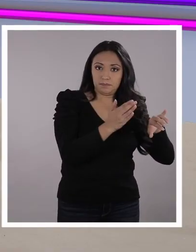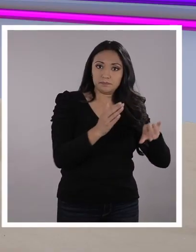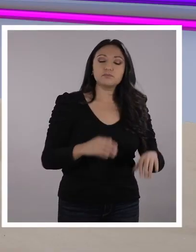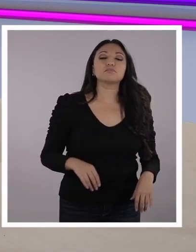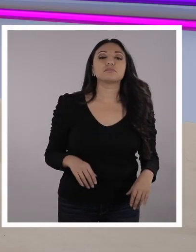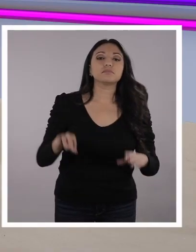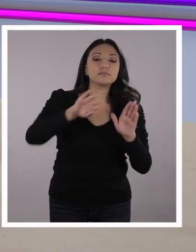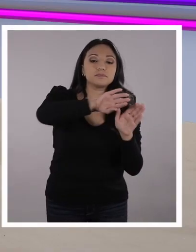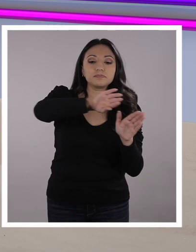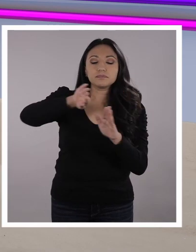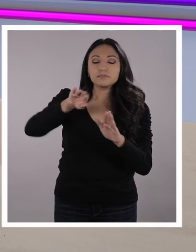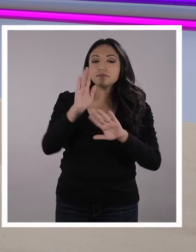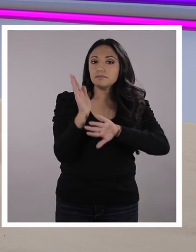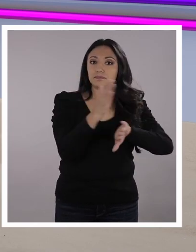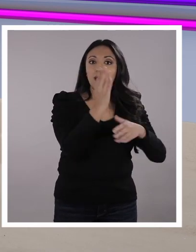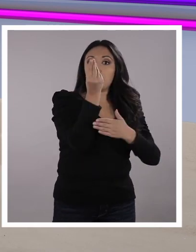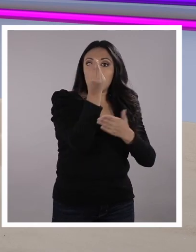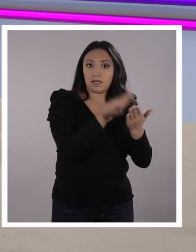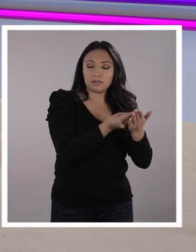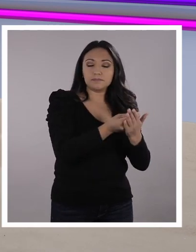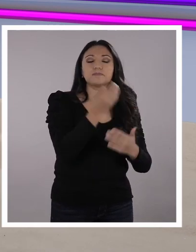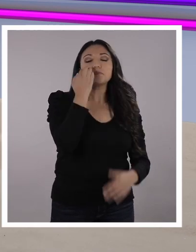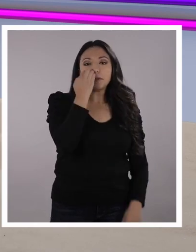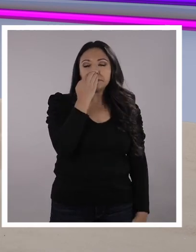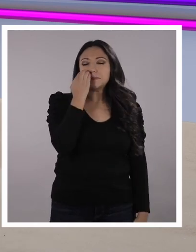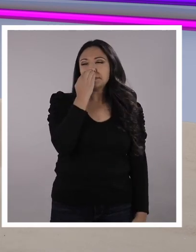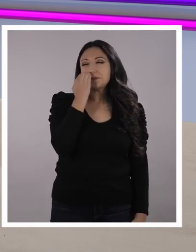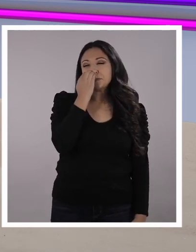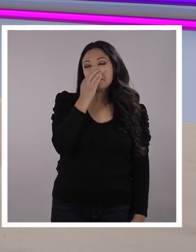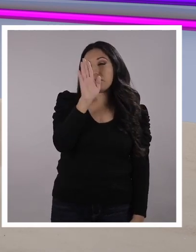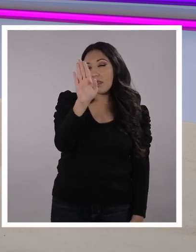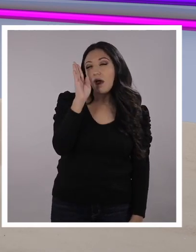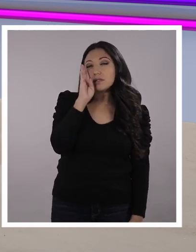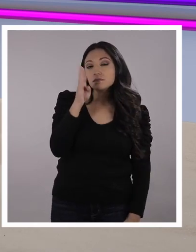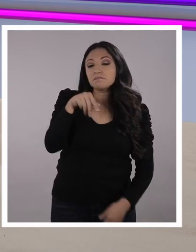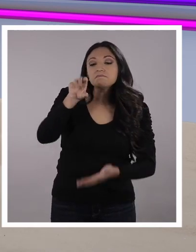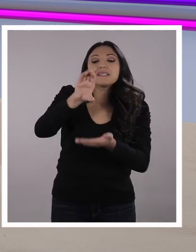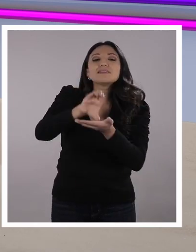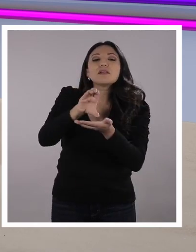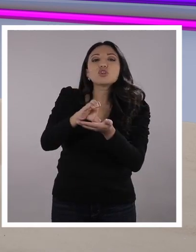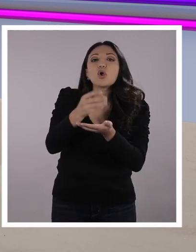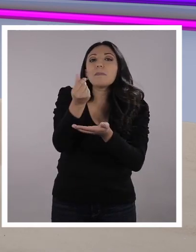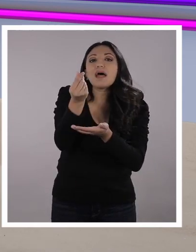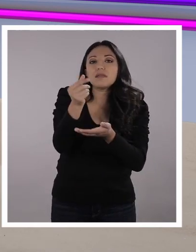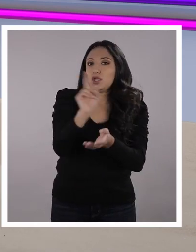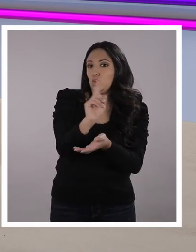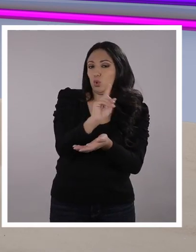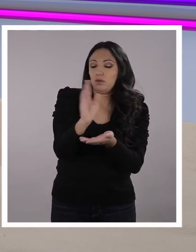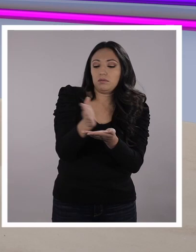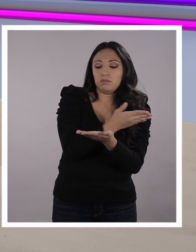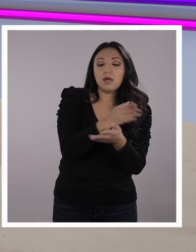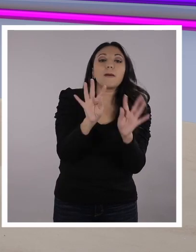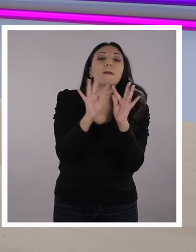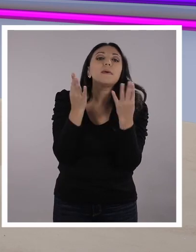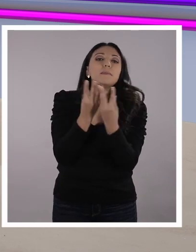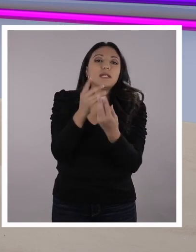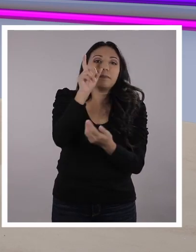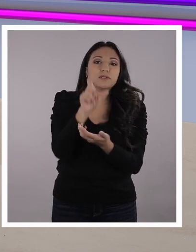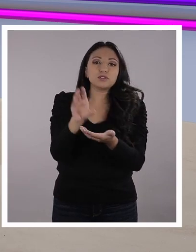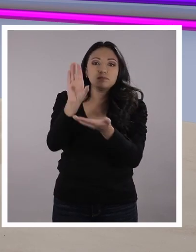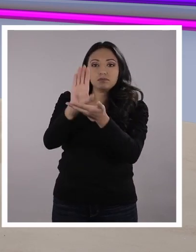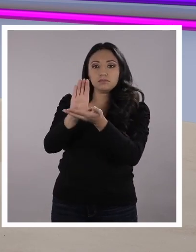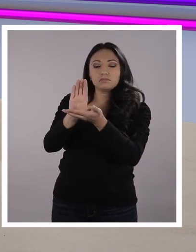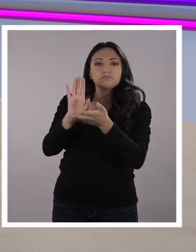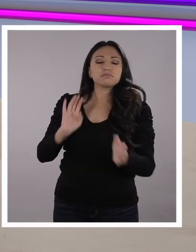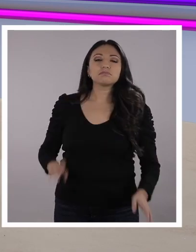una rueda diferente, Sandra. Vamos a una rueda diferente. ¿Qué pondríamos en el centro? En vez del dinero. ¿La familia puede ser? Muy bien,